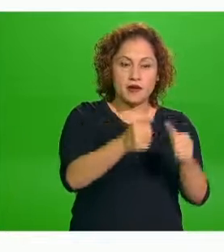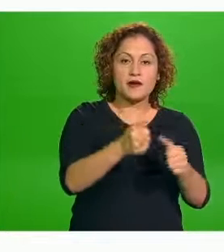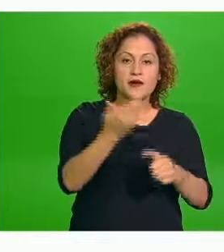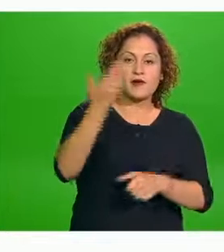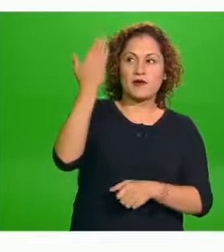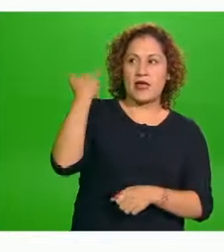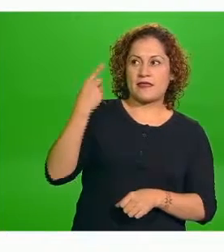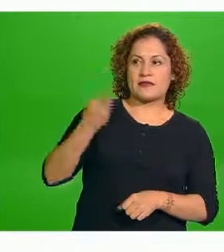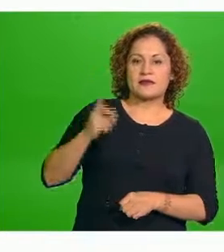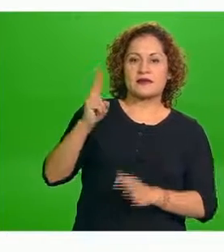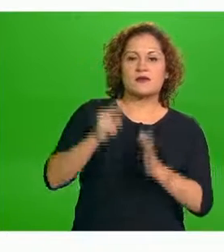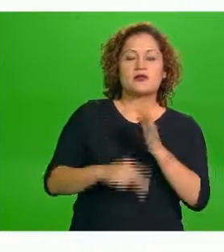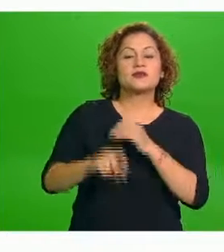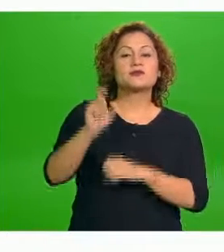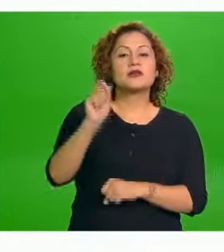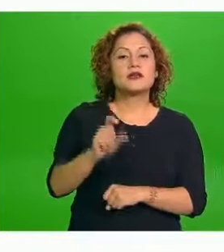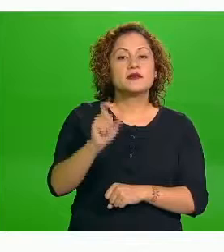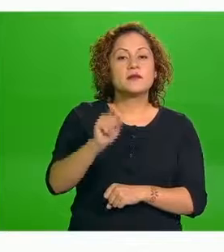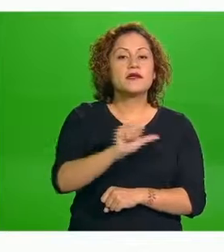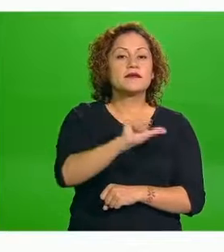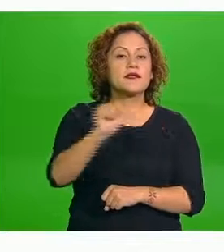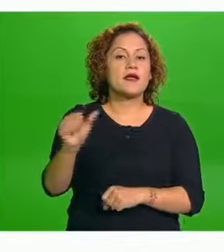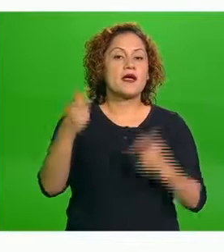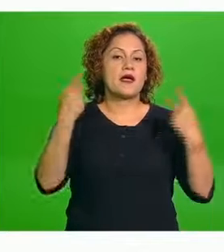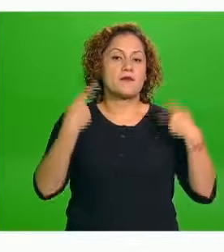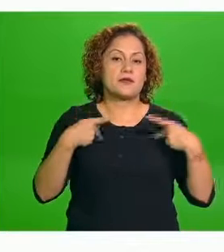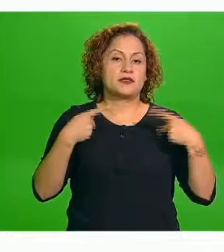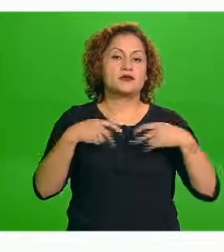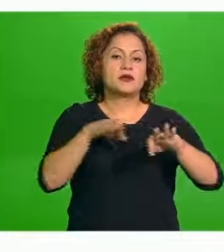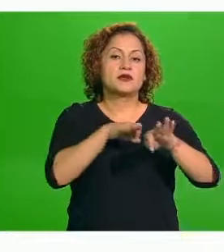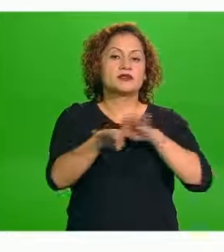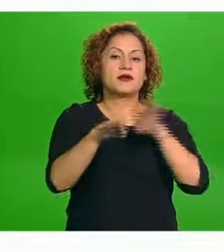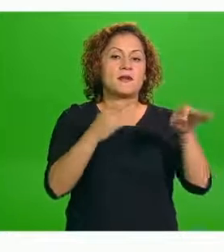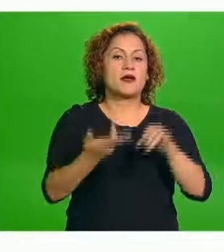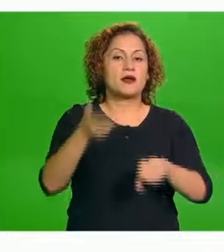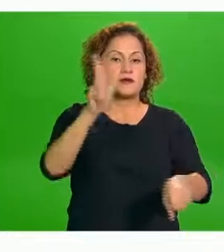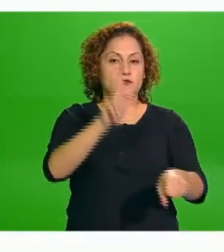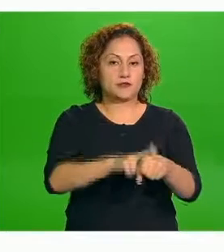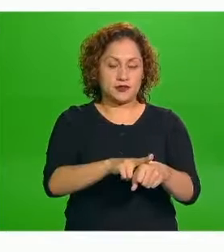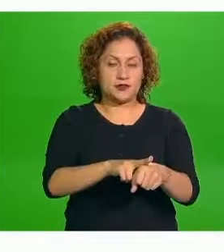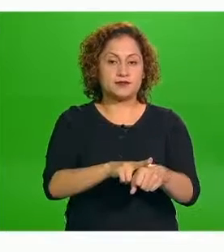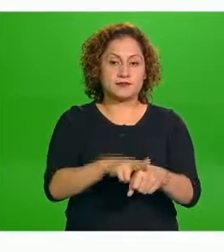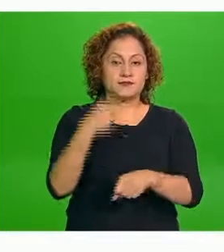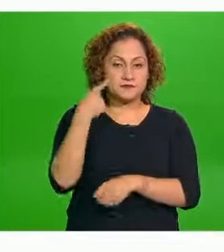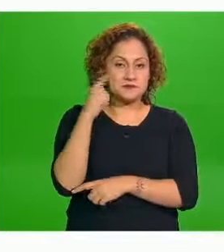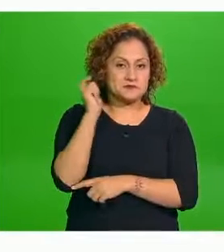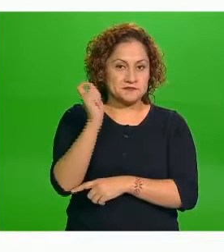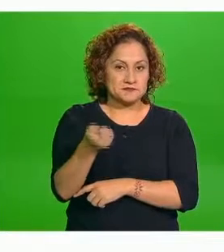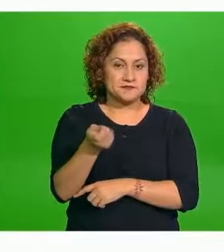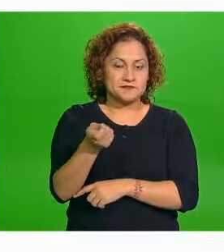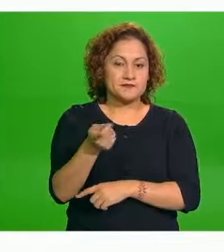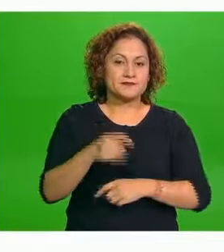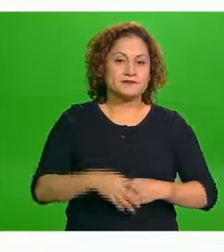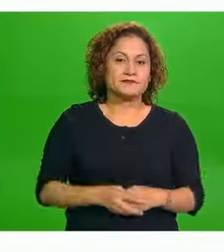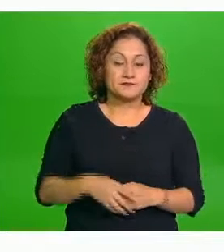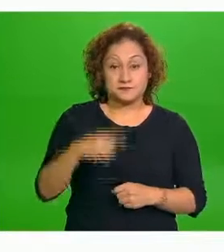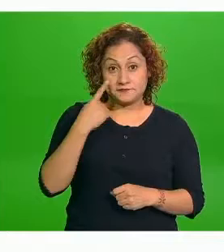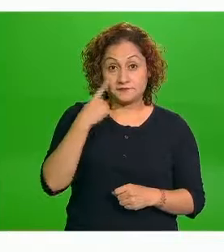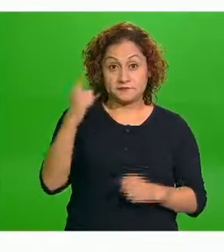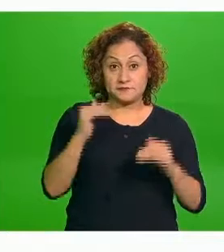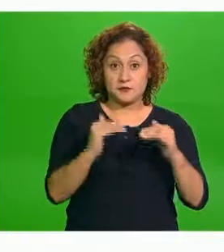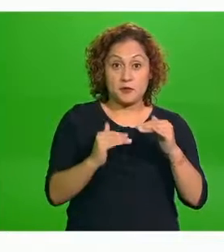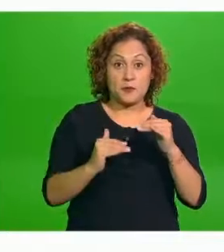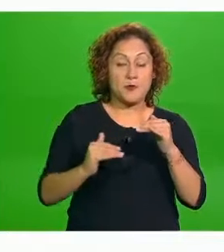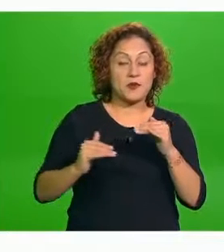del año pasado, que es precisamente el personal de salud, los trabajadores de la salud. Vean ustedes también cómo ha tenido incrementos en